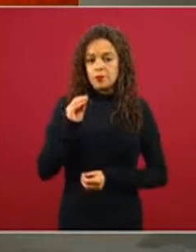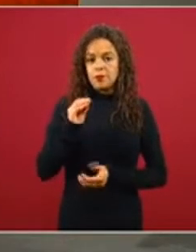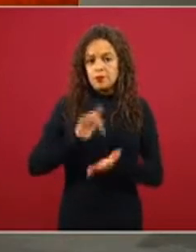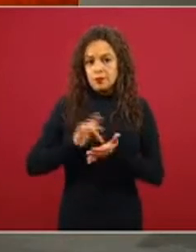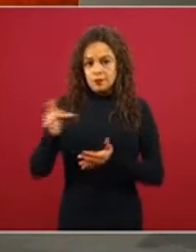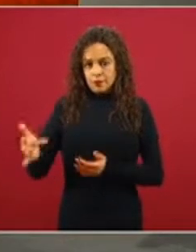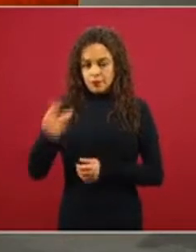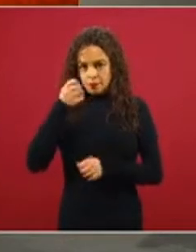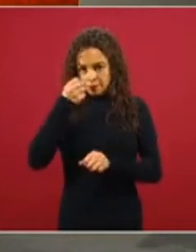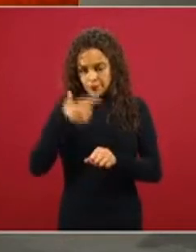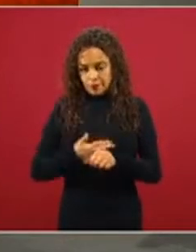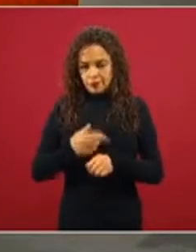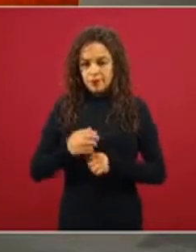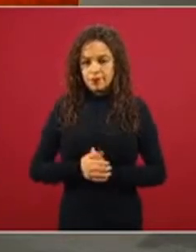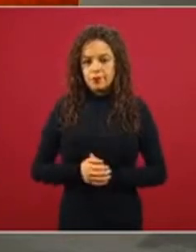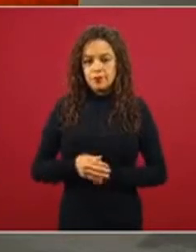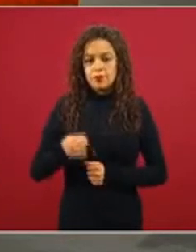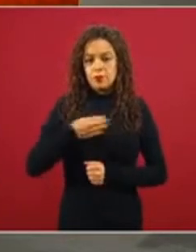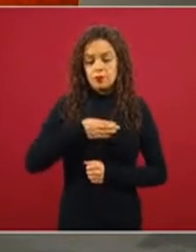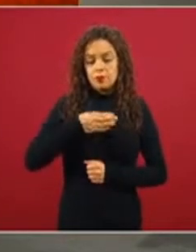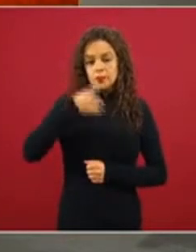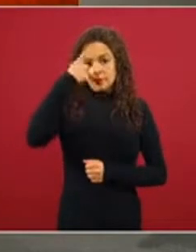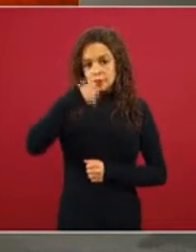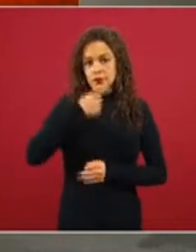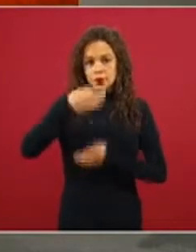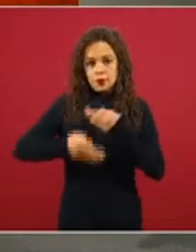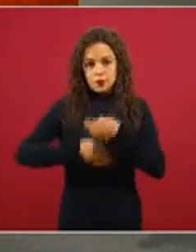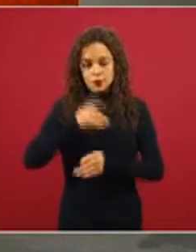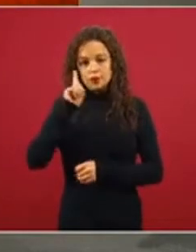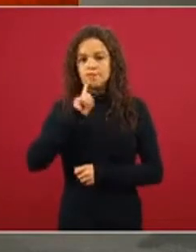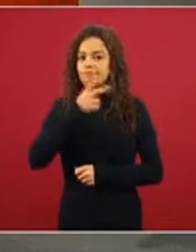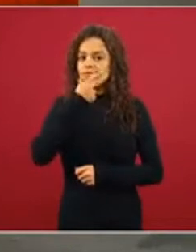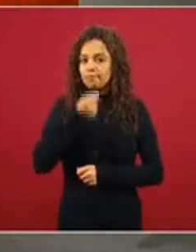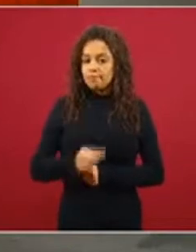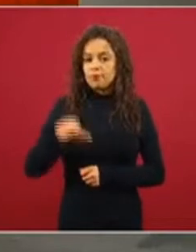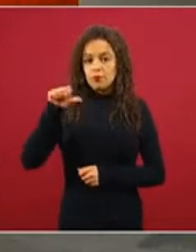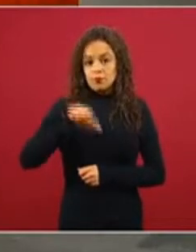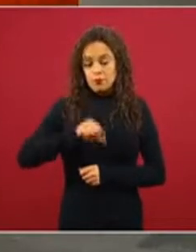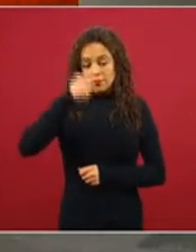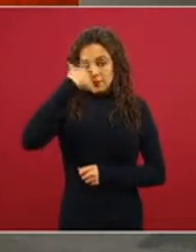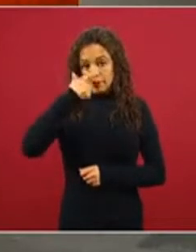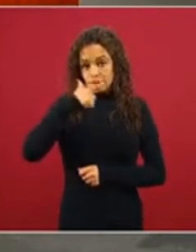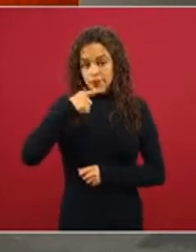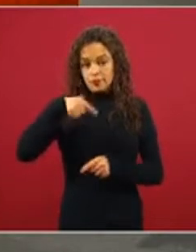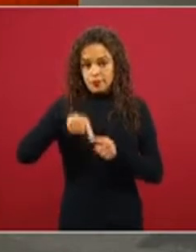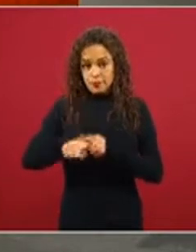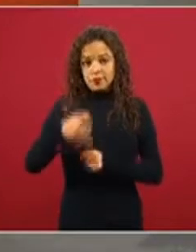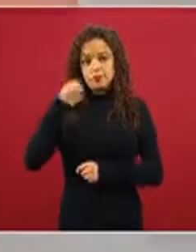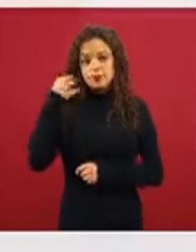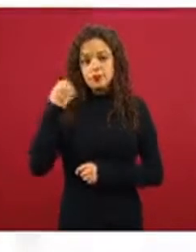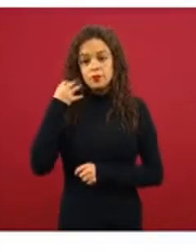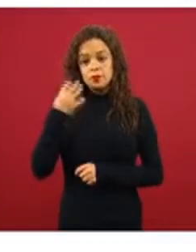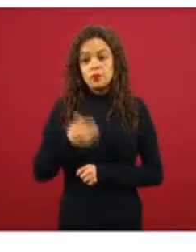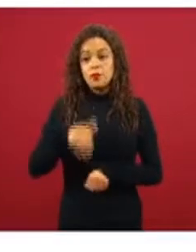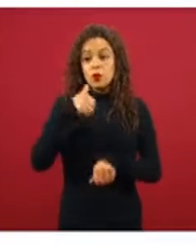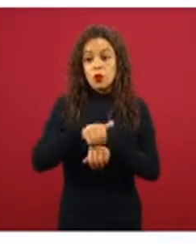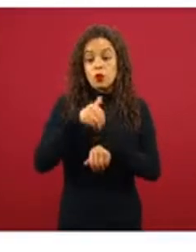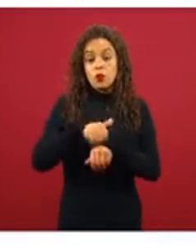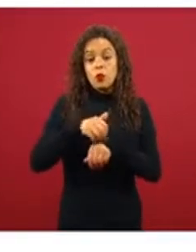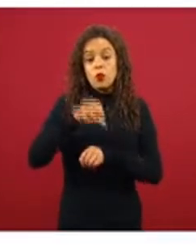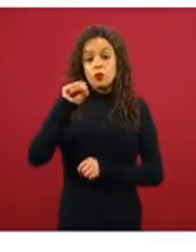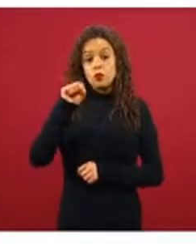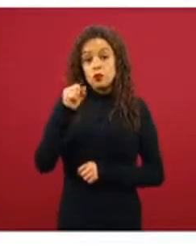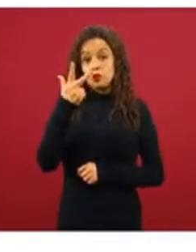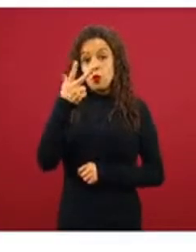todos. Iniciaríamos nuestra conferencia vespertina del día de hoy, es la número 68.